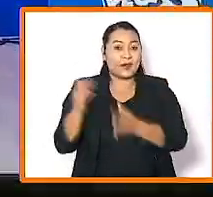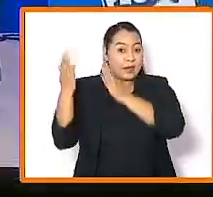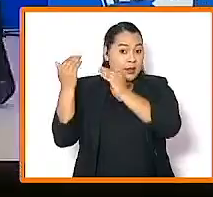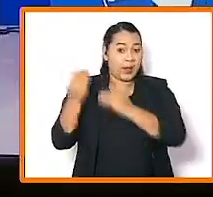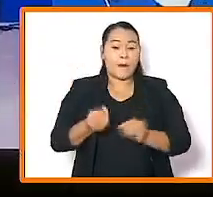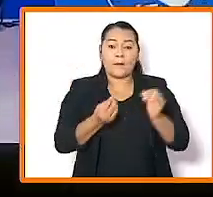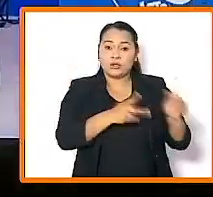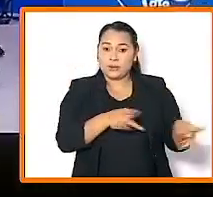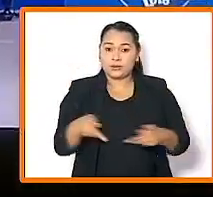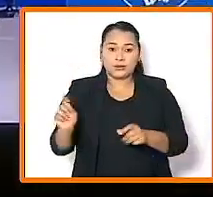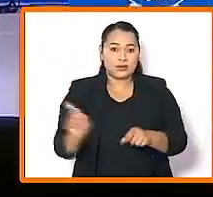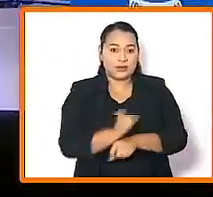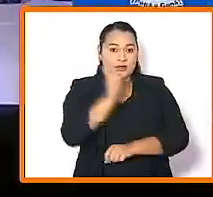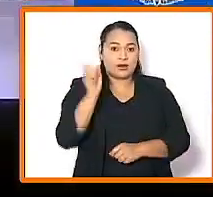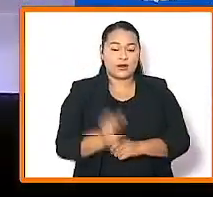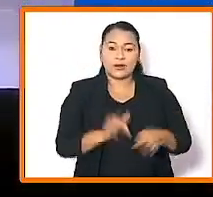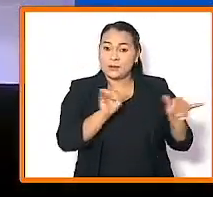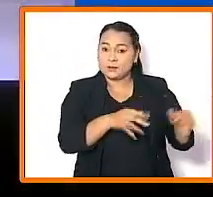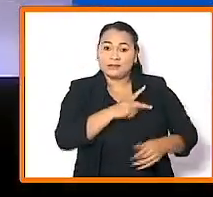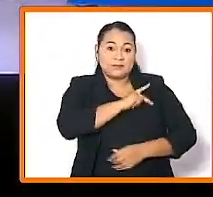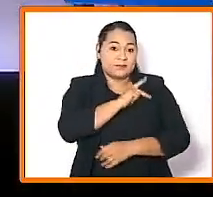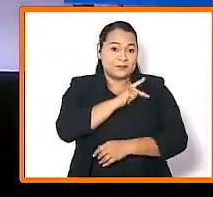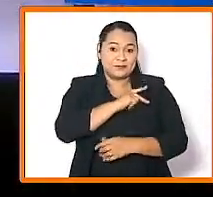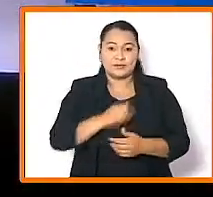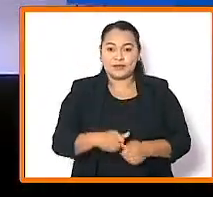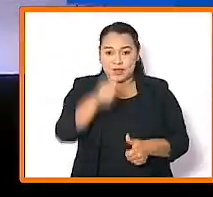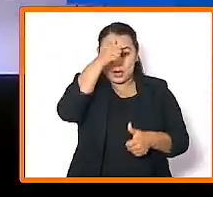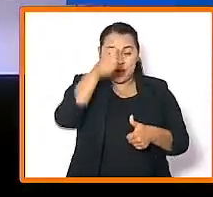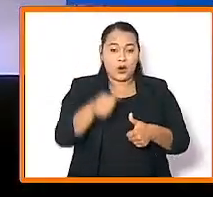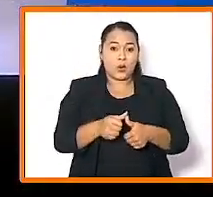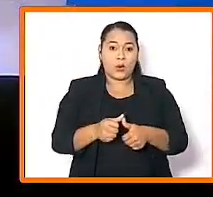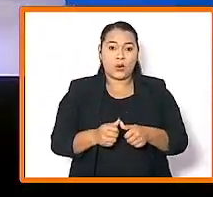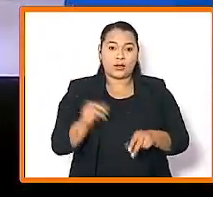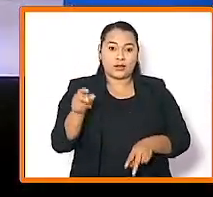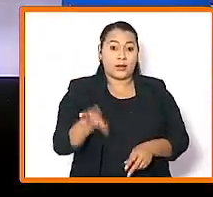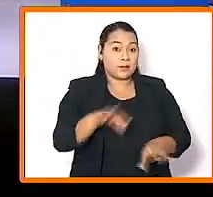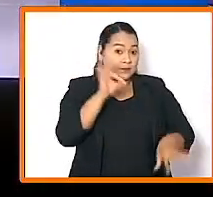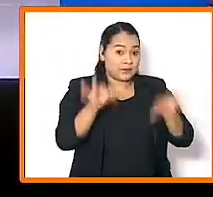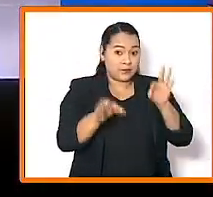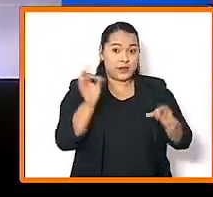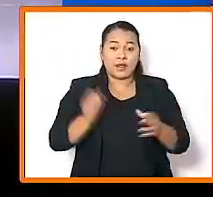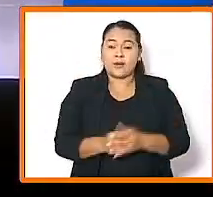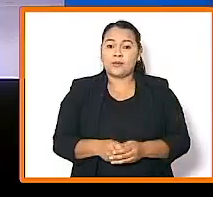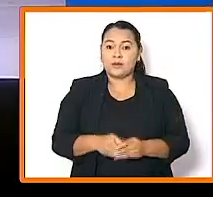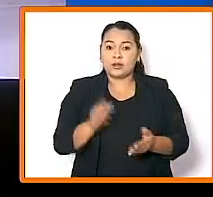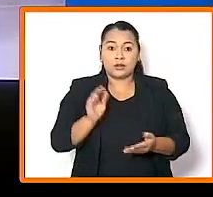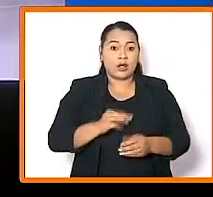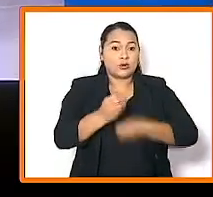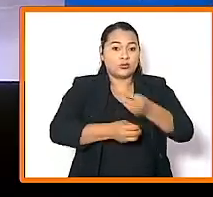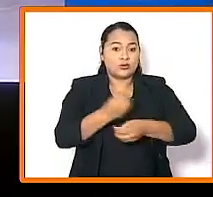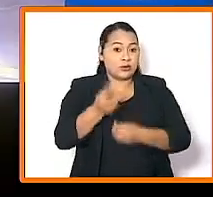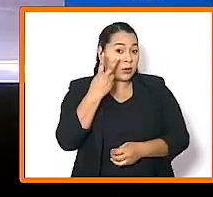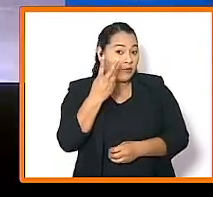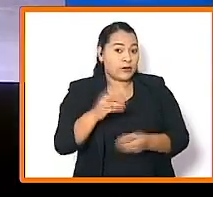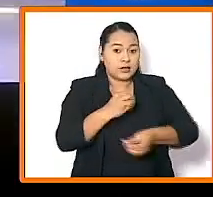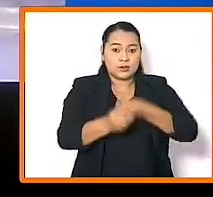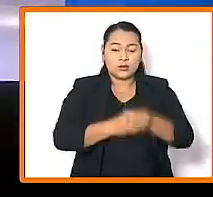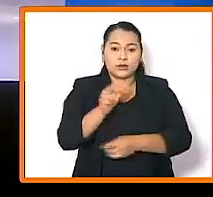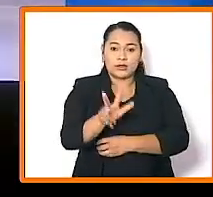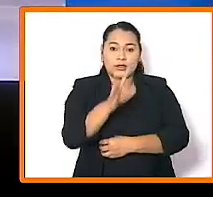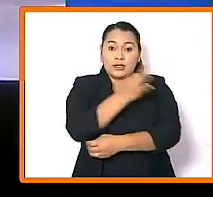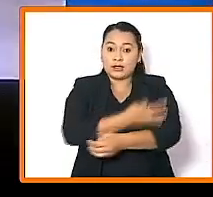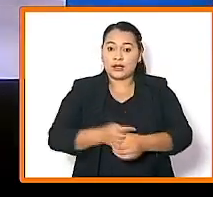muchos ganadores desde San Pedro Sula. Te recordamos visitarnos en nuestro sorteo de las 3 de la tarde y 9 de la noche. Yo me gané la